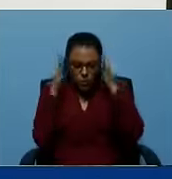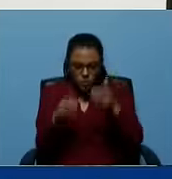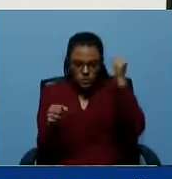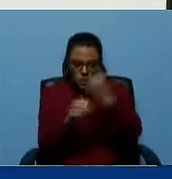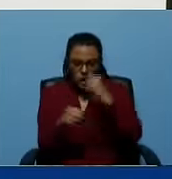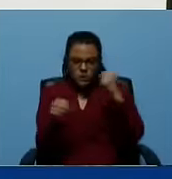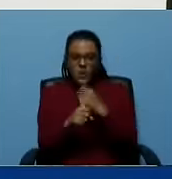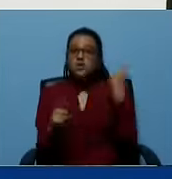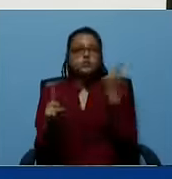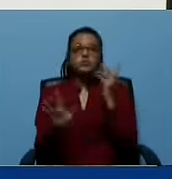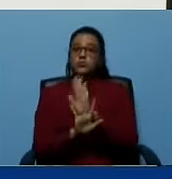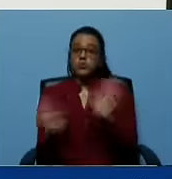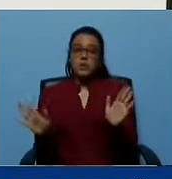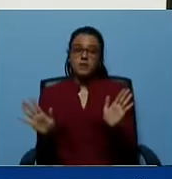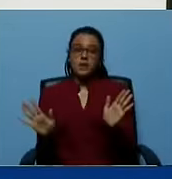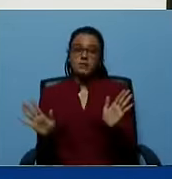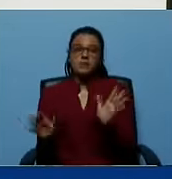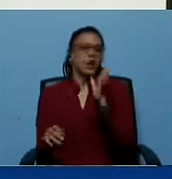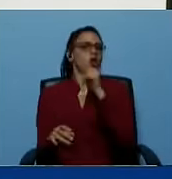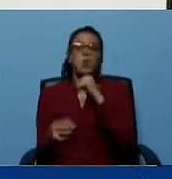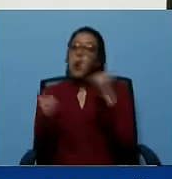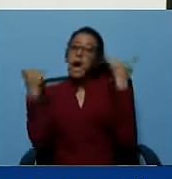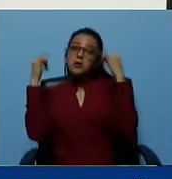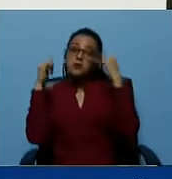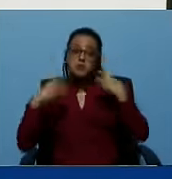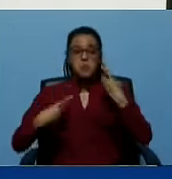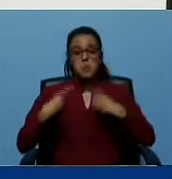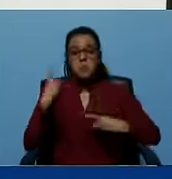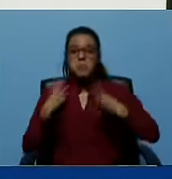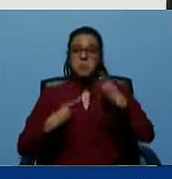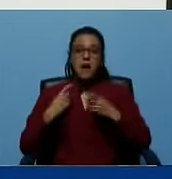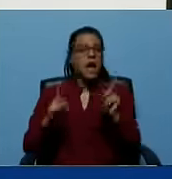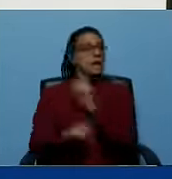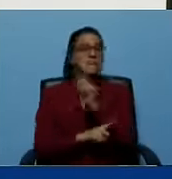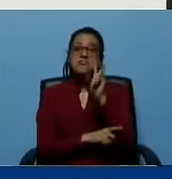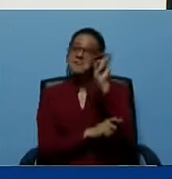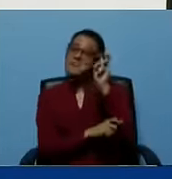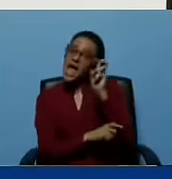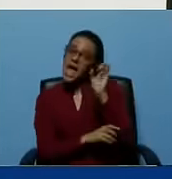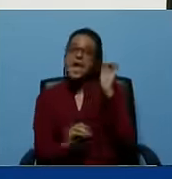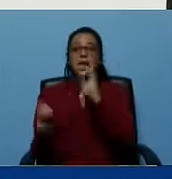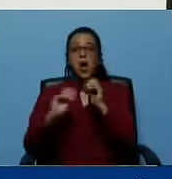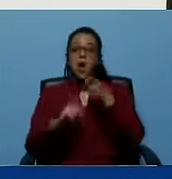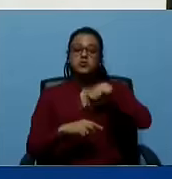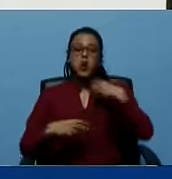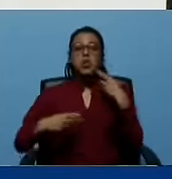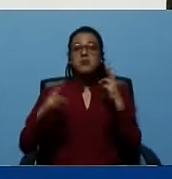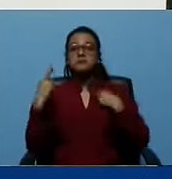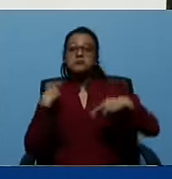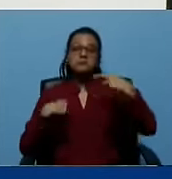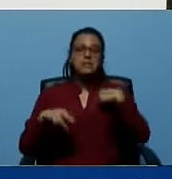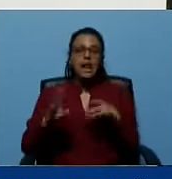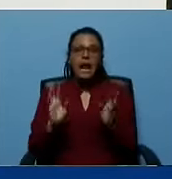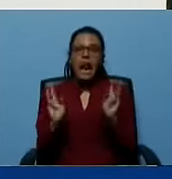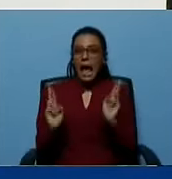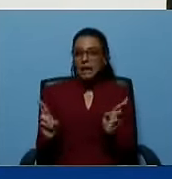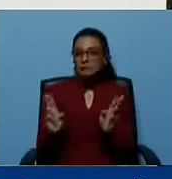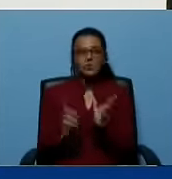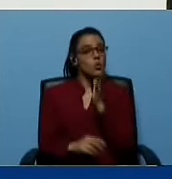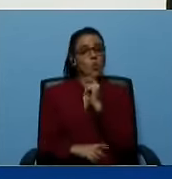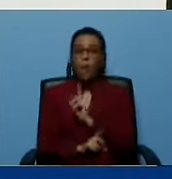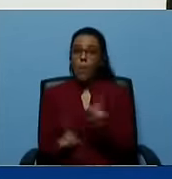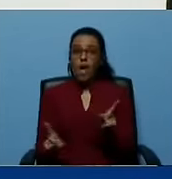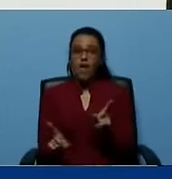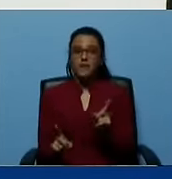Y no tienen ni rumba, ni viernes, ni recreación. Un grupo